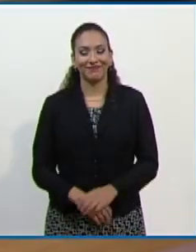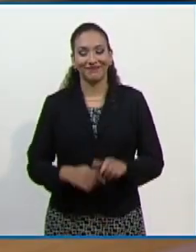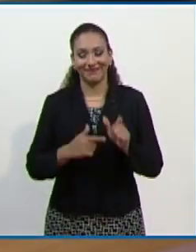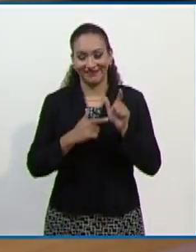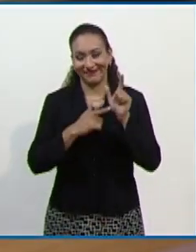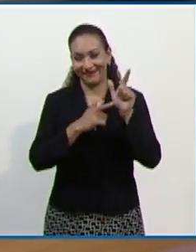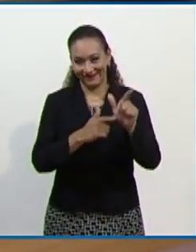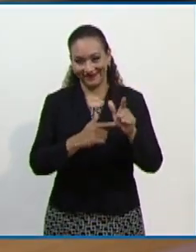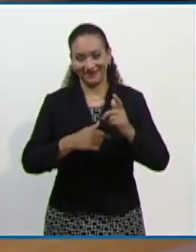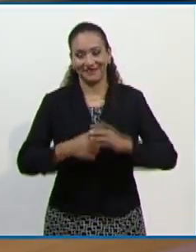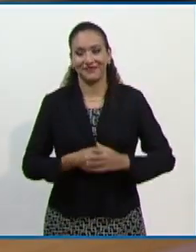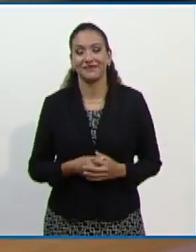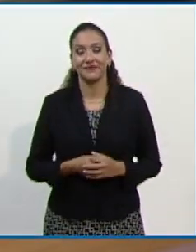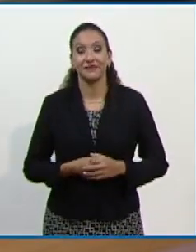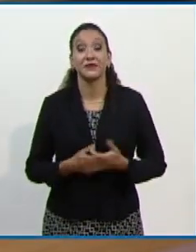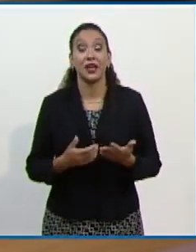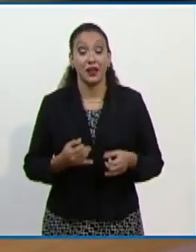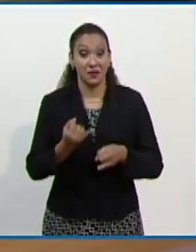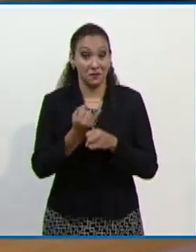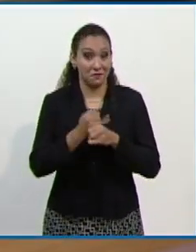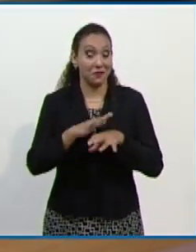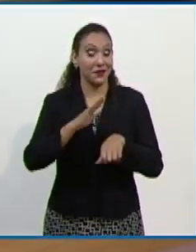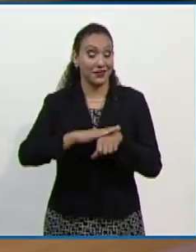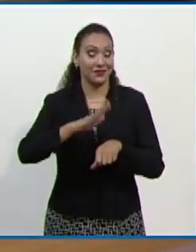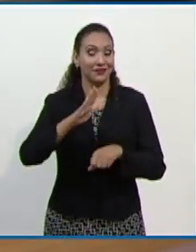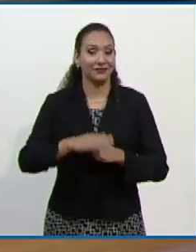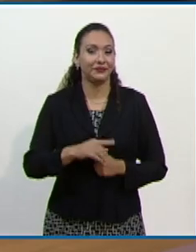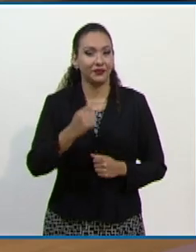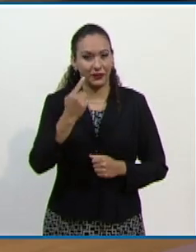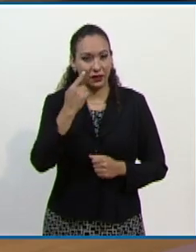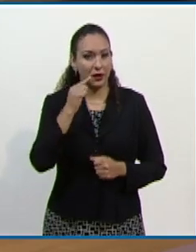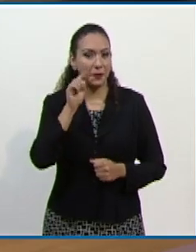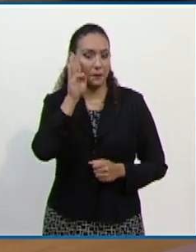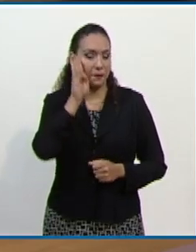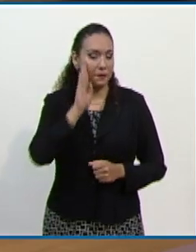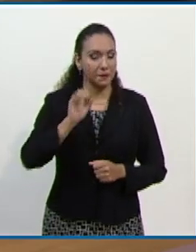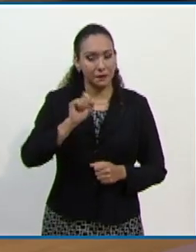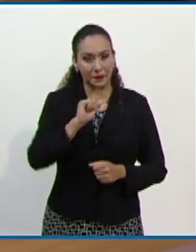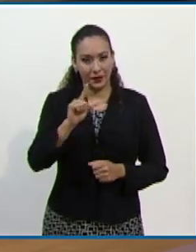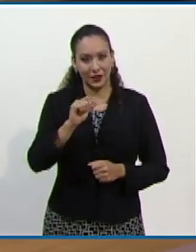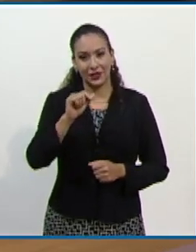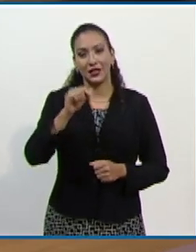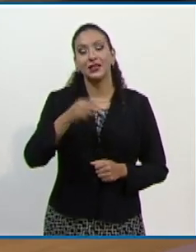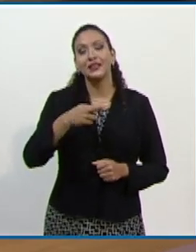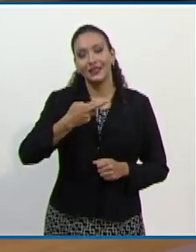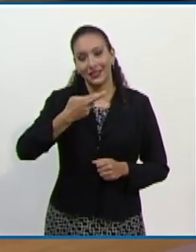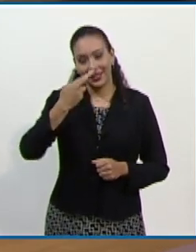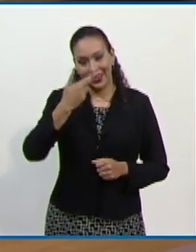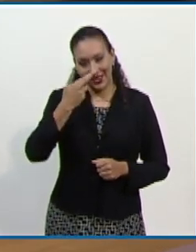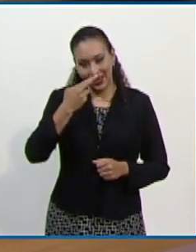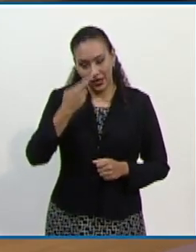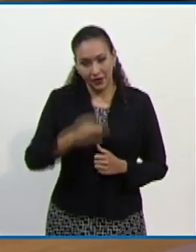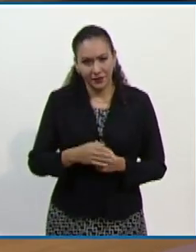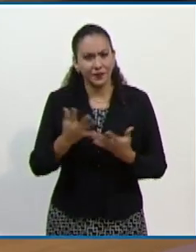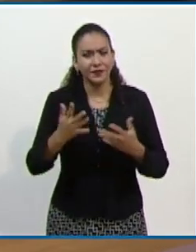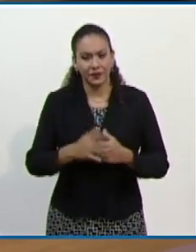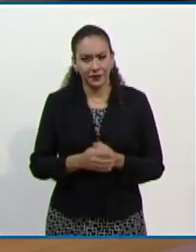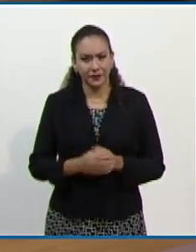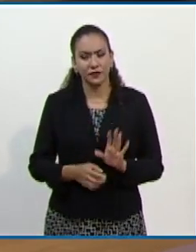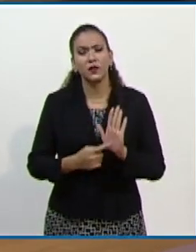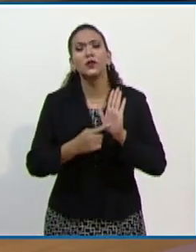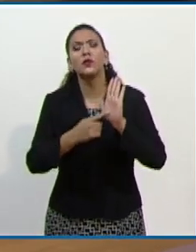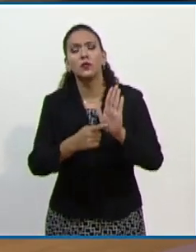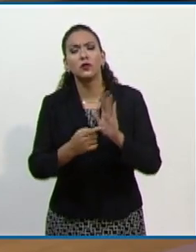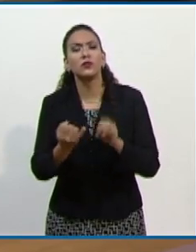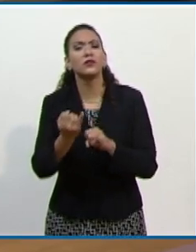Gracias por continuar con nosotros. Tenemos más noticias. La ministra Ana Margarita Ríos Farjat participó en una mesa de discusión sobre los retos de